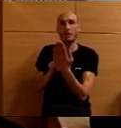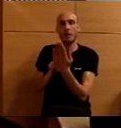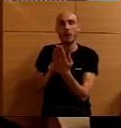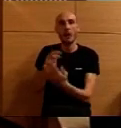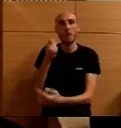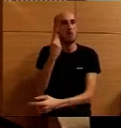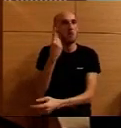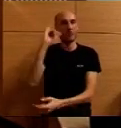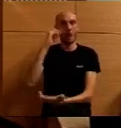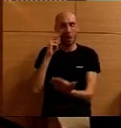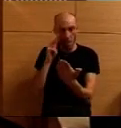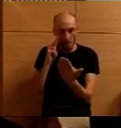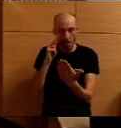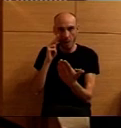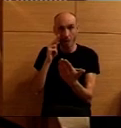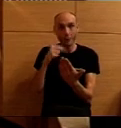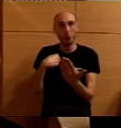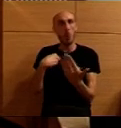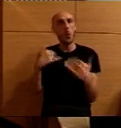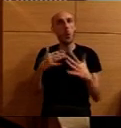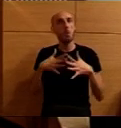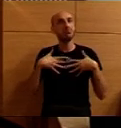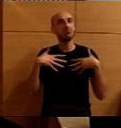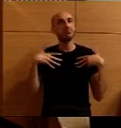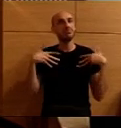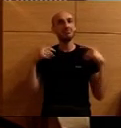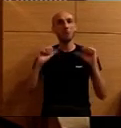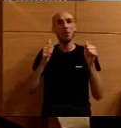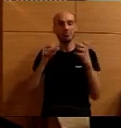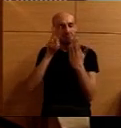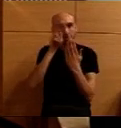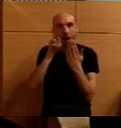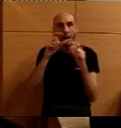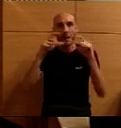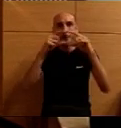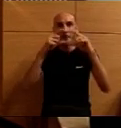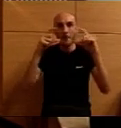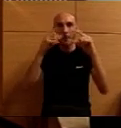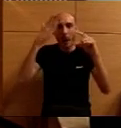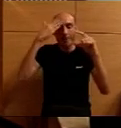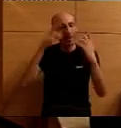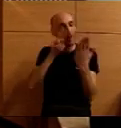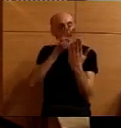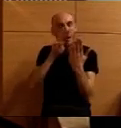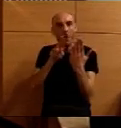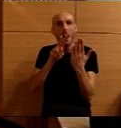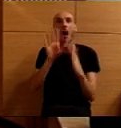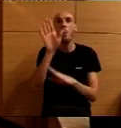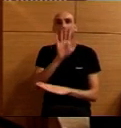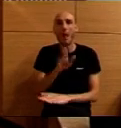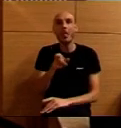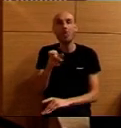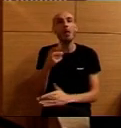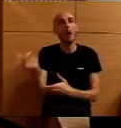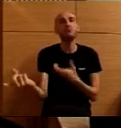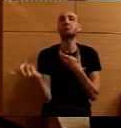moción, le aseguro que fue de alegría y satisfacción. Pensé que pensaban contribuir al gravísimo problema